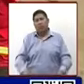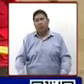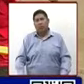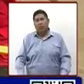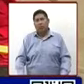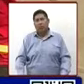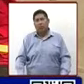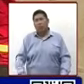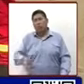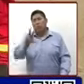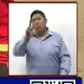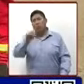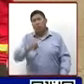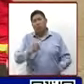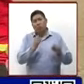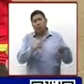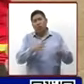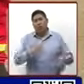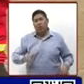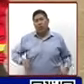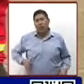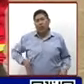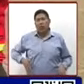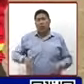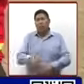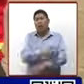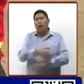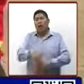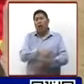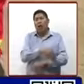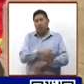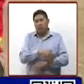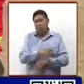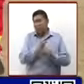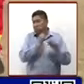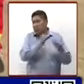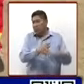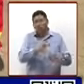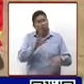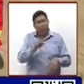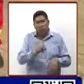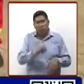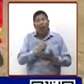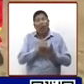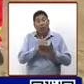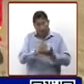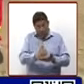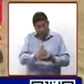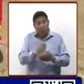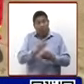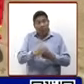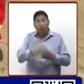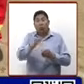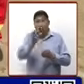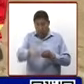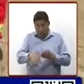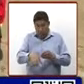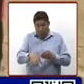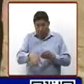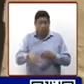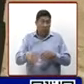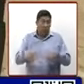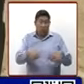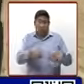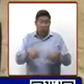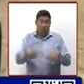Que usted no los deje en la calle, que usted no los abandone. Así también va a ayudar y va a cumplir esa labor como lo hacen